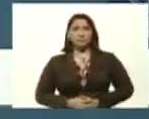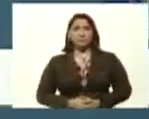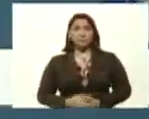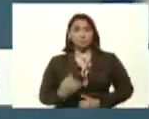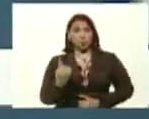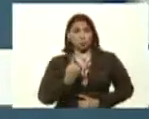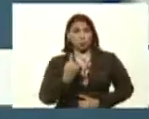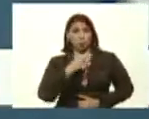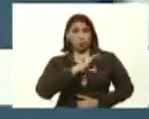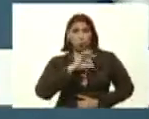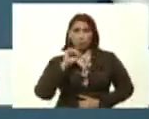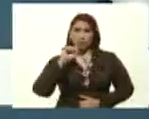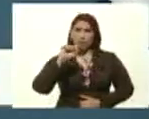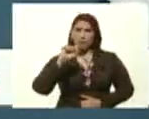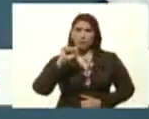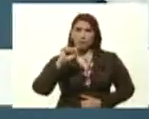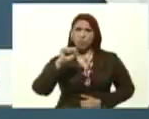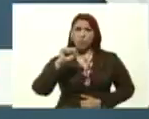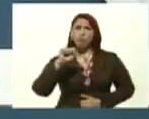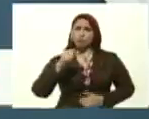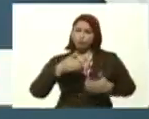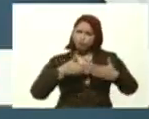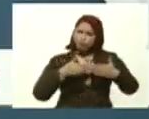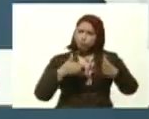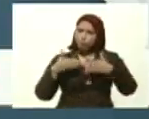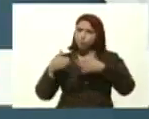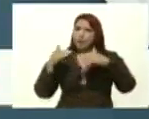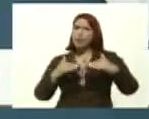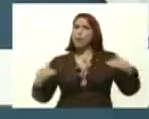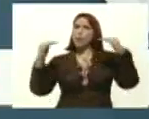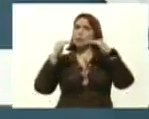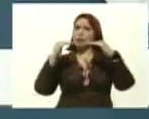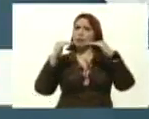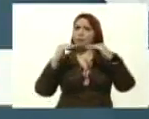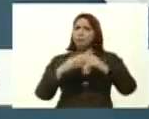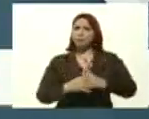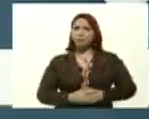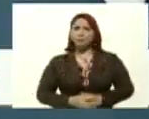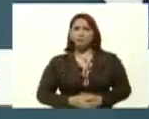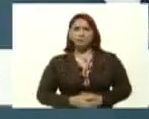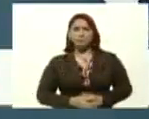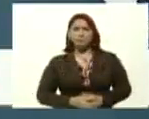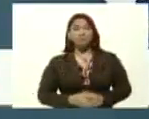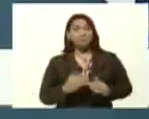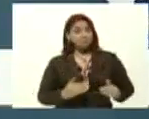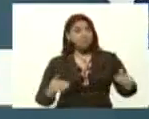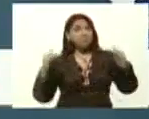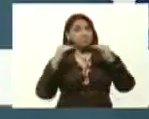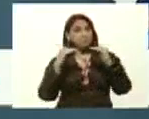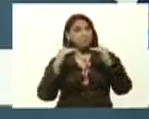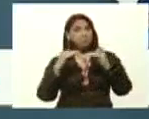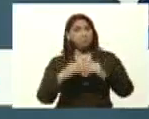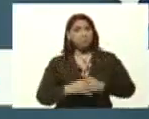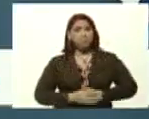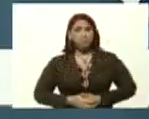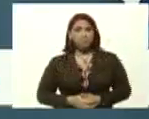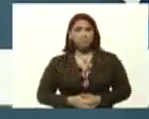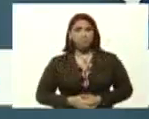Solo el socialismo es garantía de igualdad, de